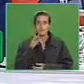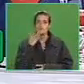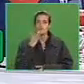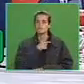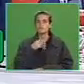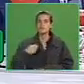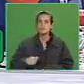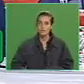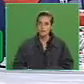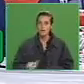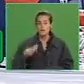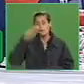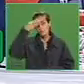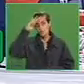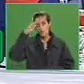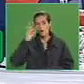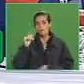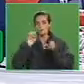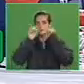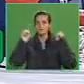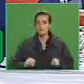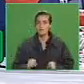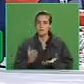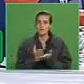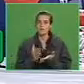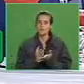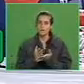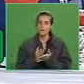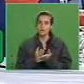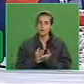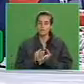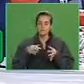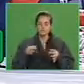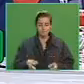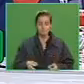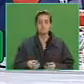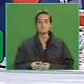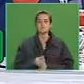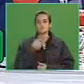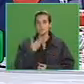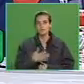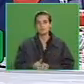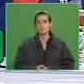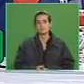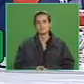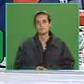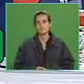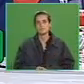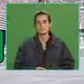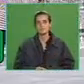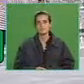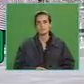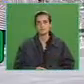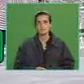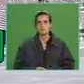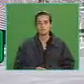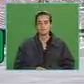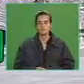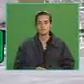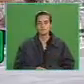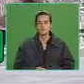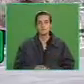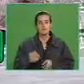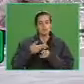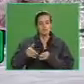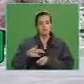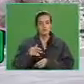China y Cuba, tienen sistemas de escuela sólidos, muy sólidos, muy sólidos.